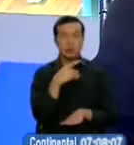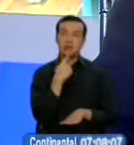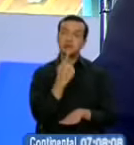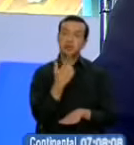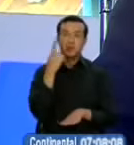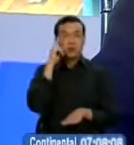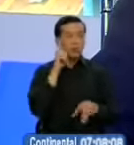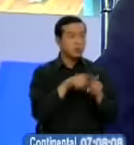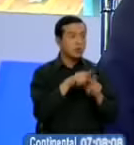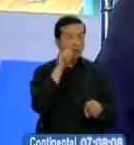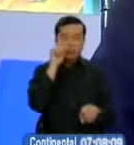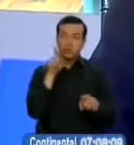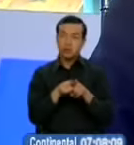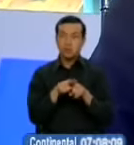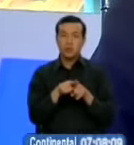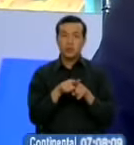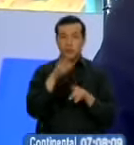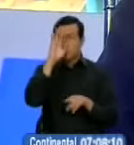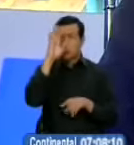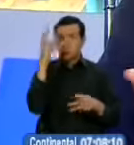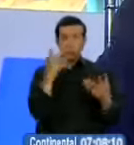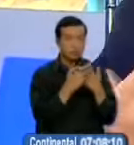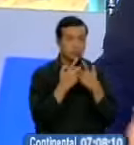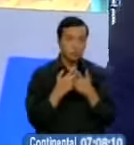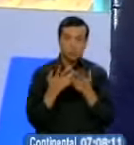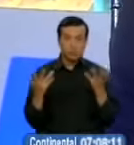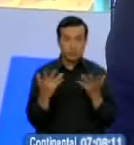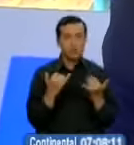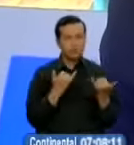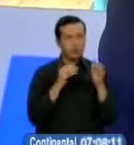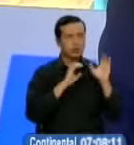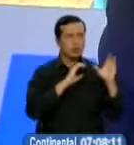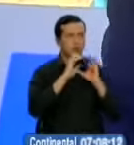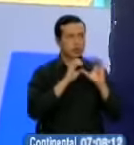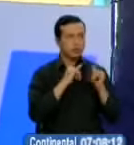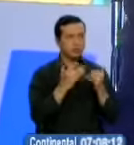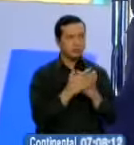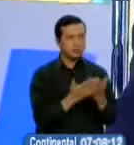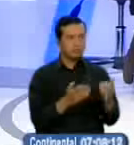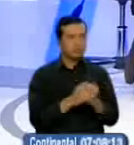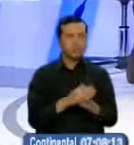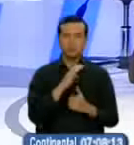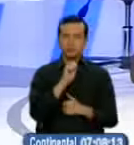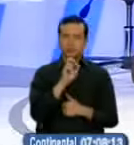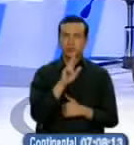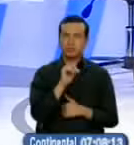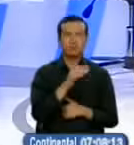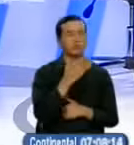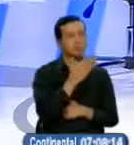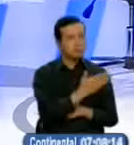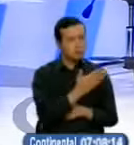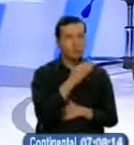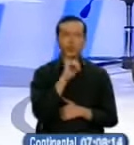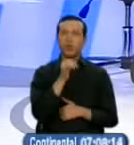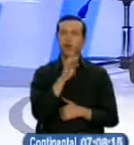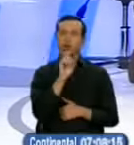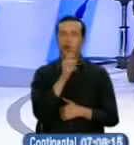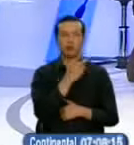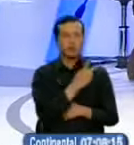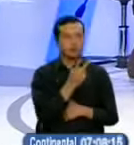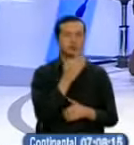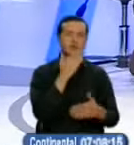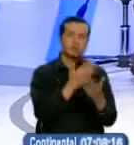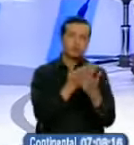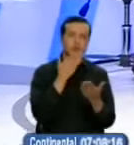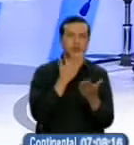de acuerdos, pero se hablan de coincidencias ideológicas. Bueno, es lo que vamos a conversar el día de hoy. César Montúfar, muchas gracias. Muchas gracias. Juan Carlos Aldaz, muchas gracias por